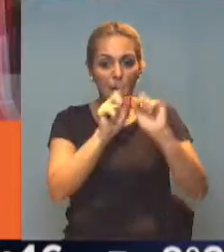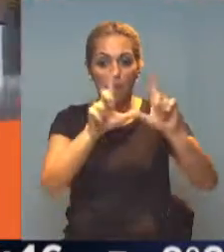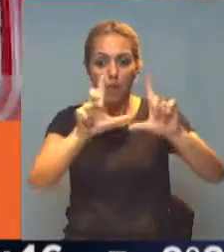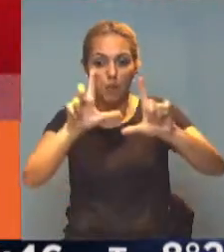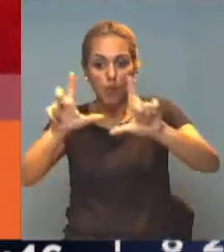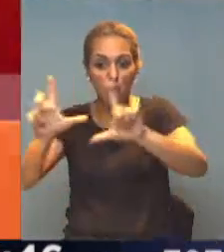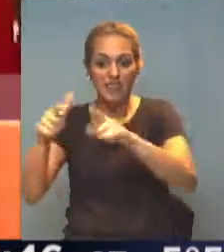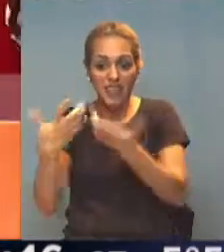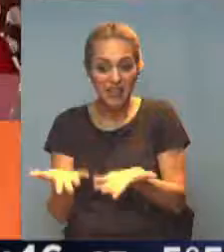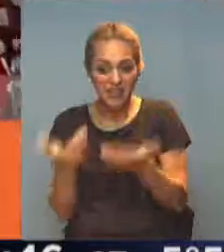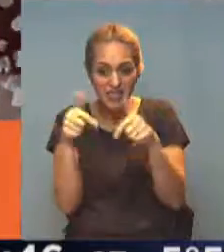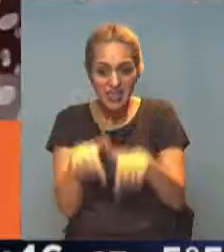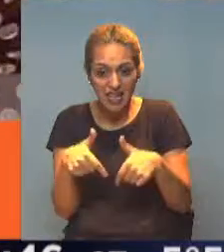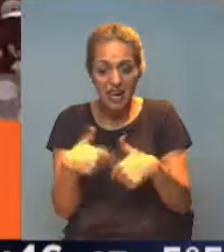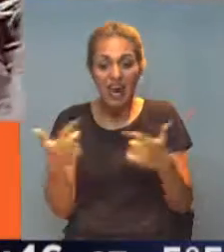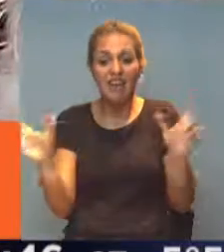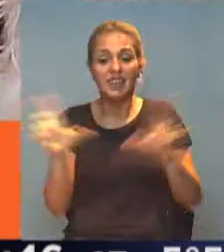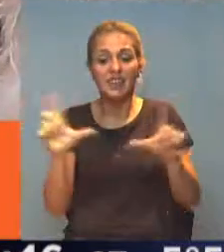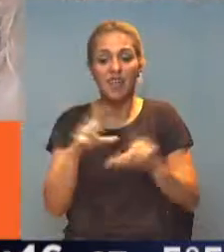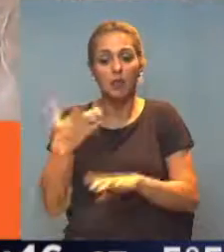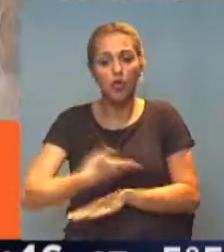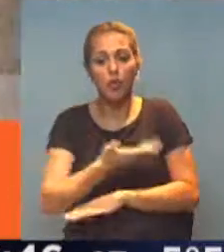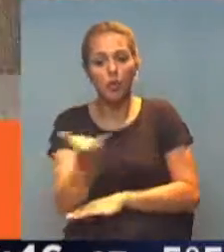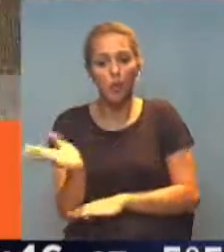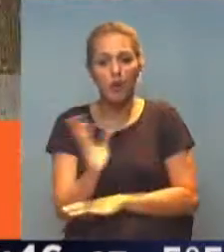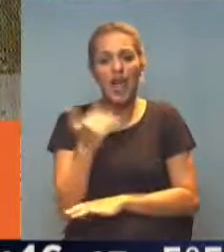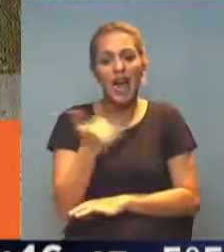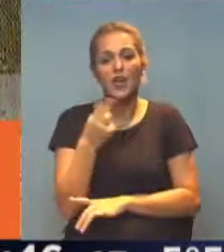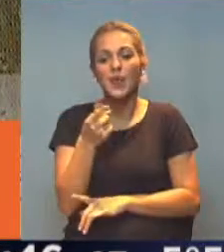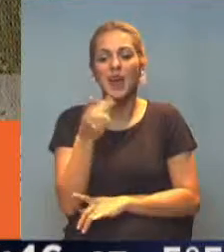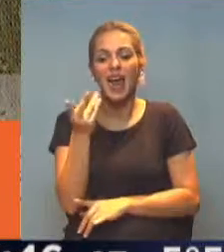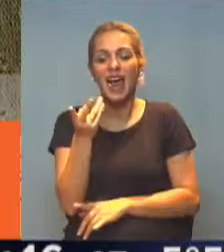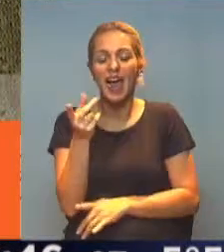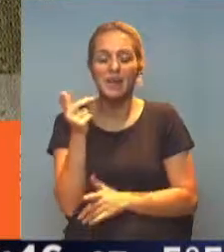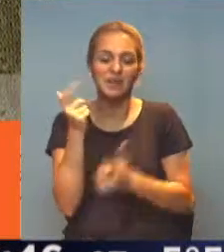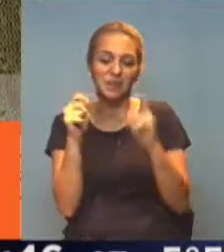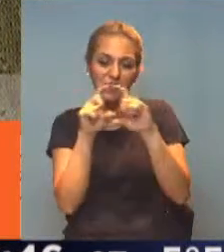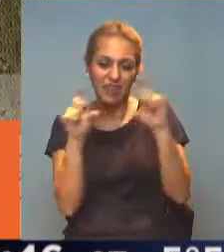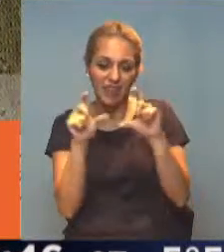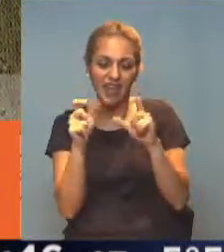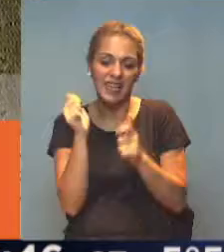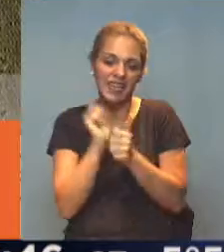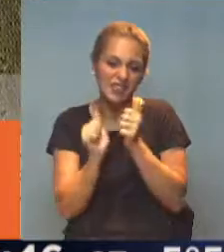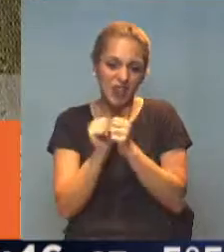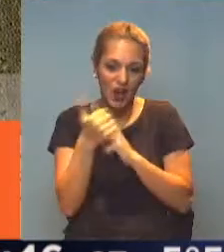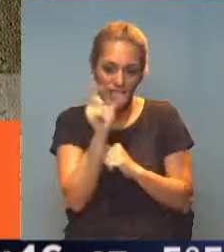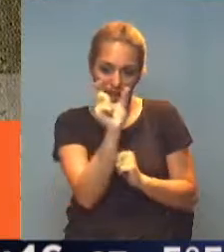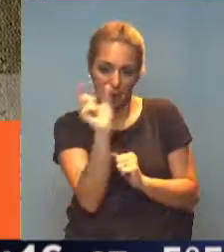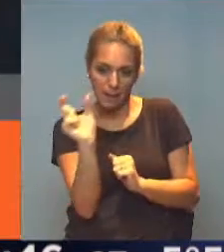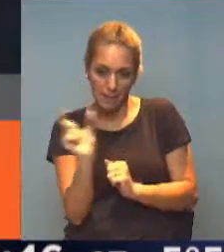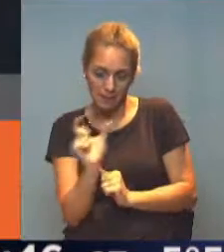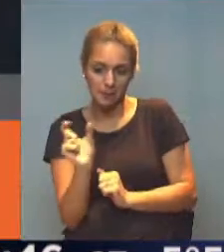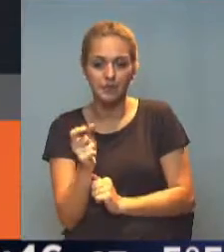acá, por otra parte, ¿no?, en la televisión pública. Hay una historieta que es un tema que se sigue utilizando hasta hoy en